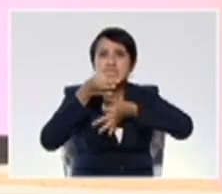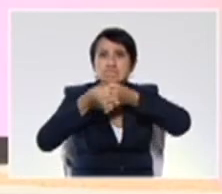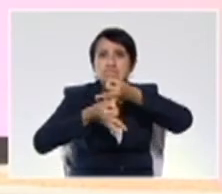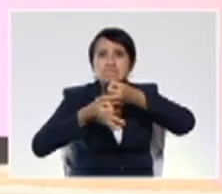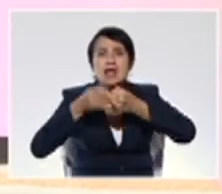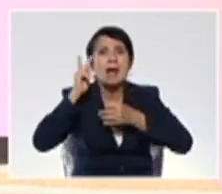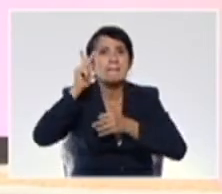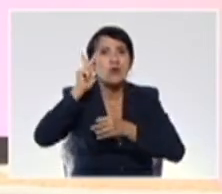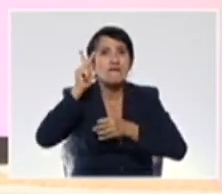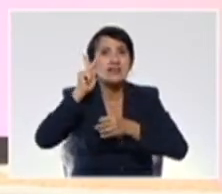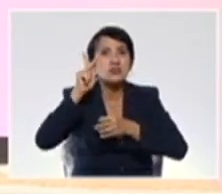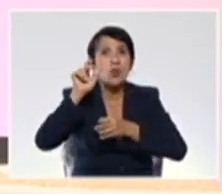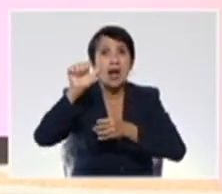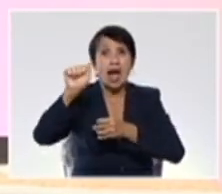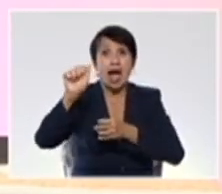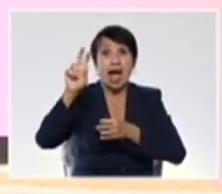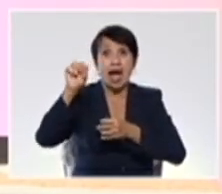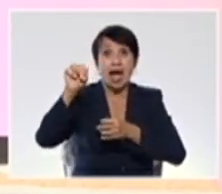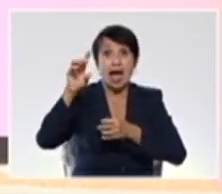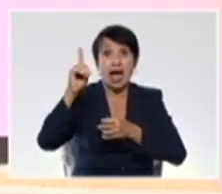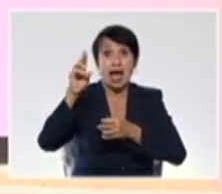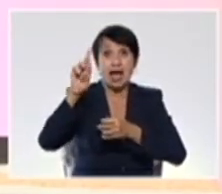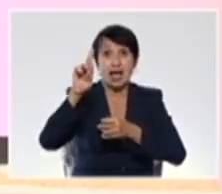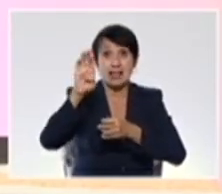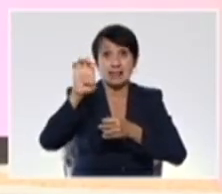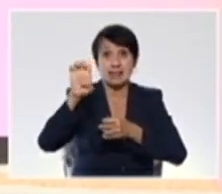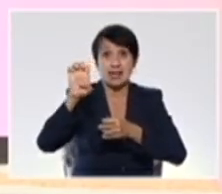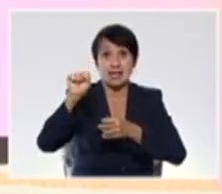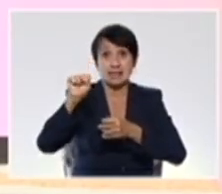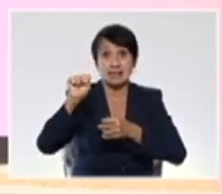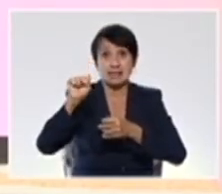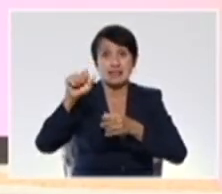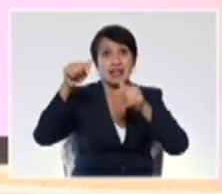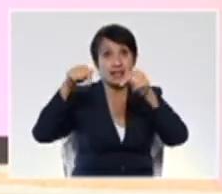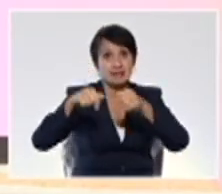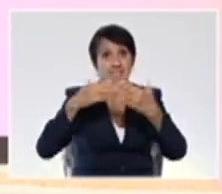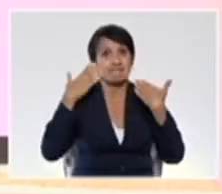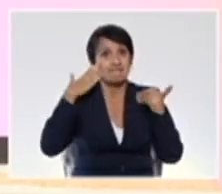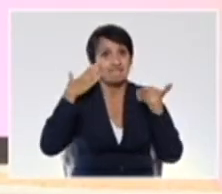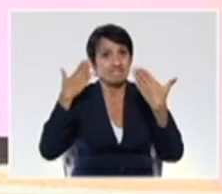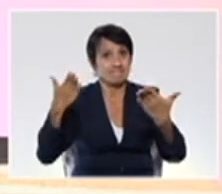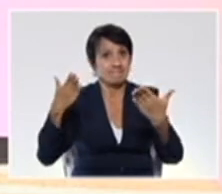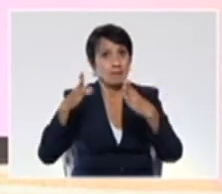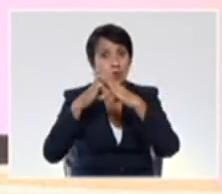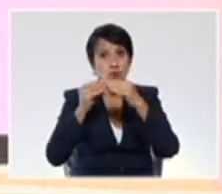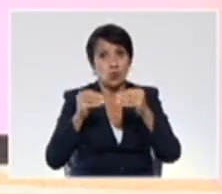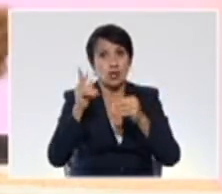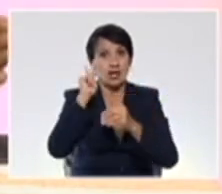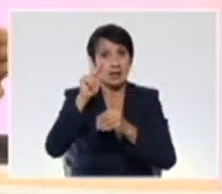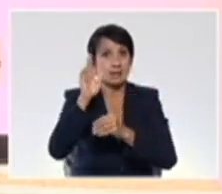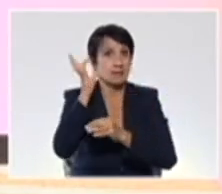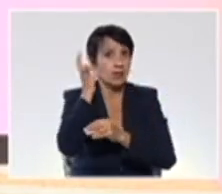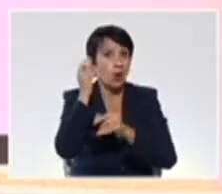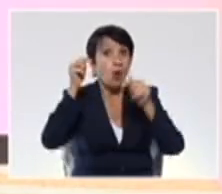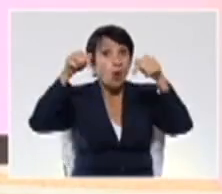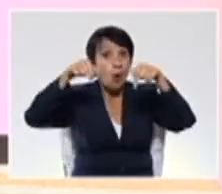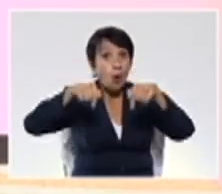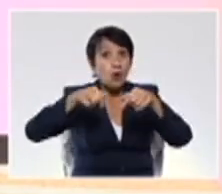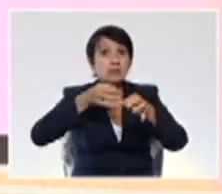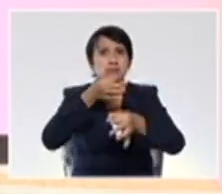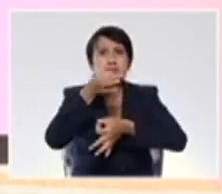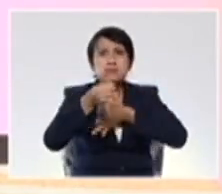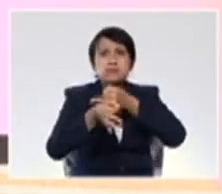El profesor Andrés Toro, y un gran saludo desde acá a la profesora Gleida Martínez. Hoy